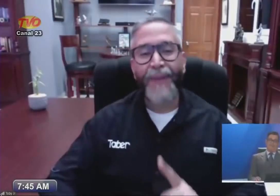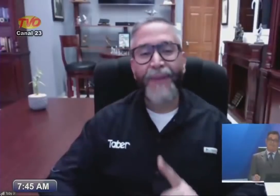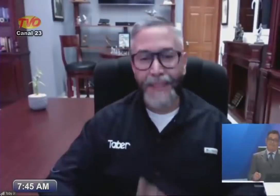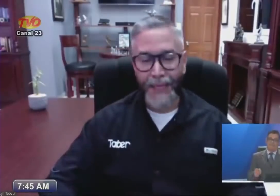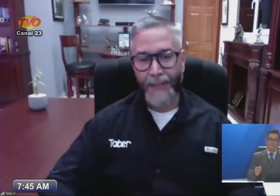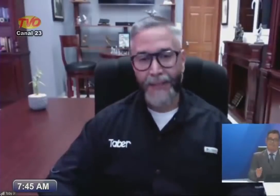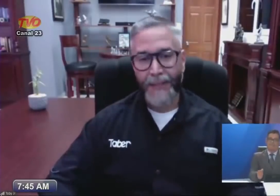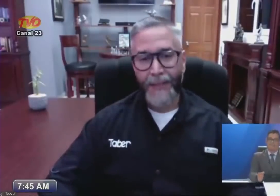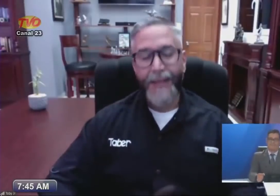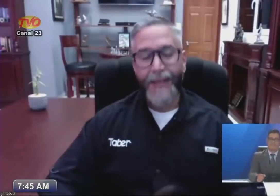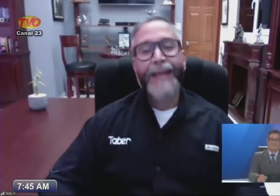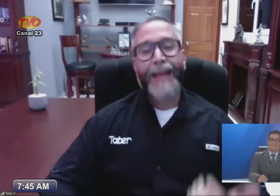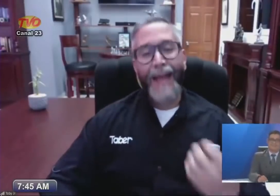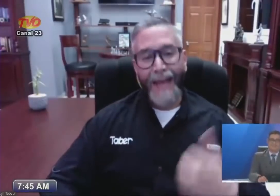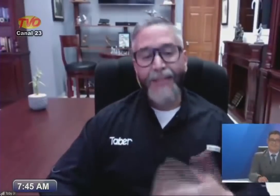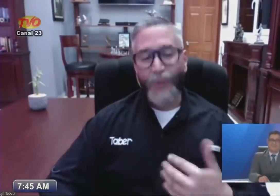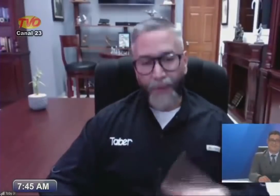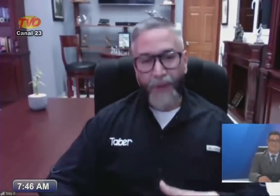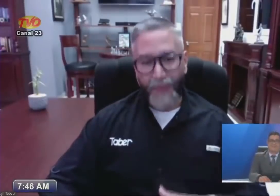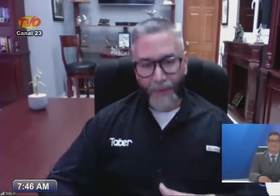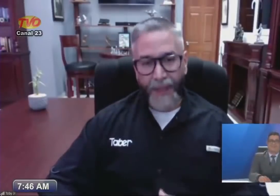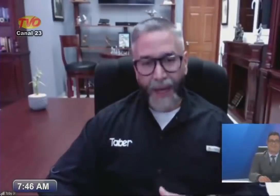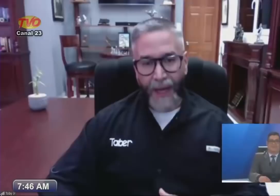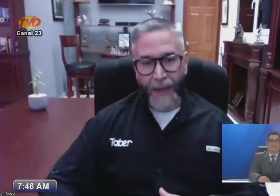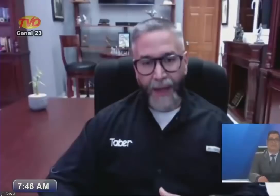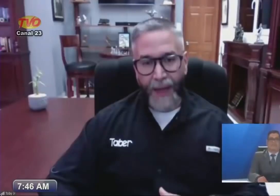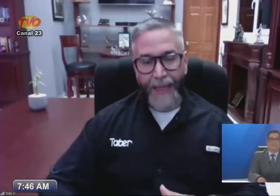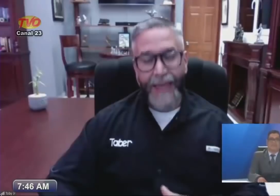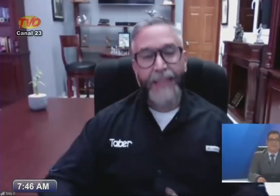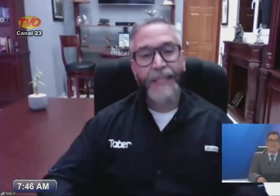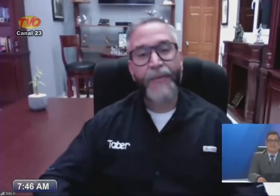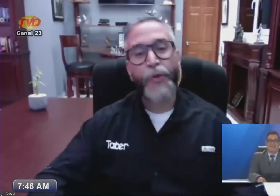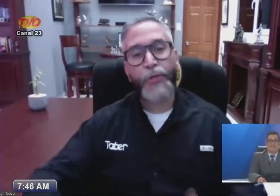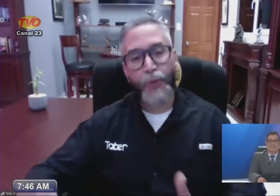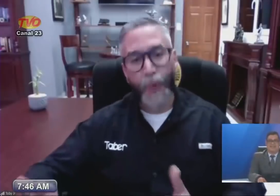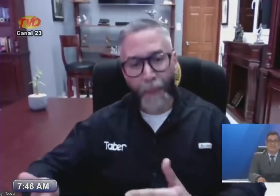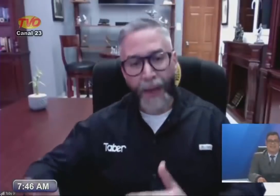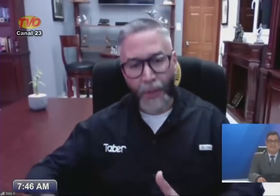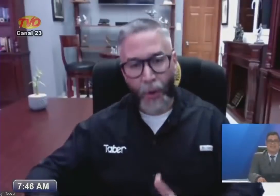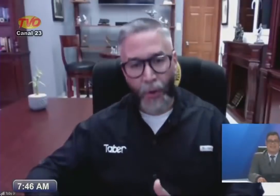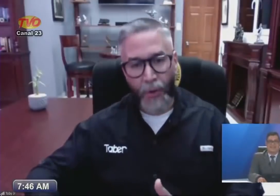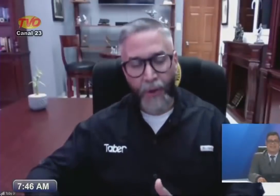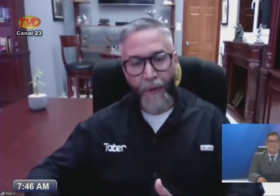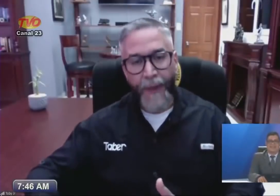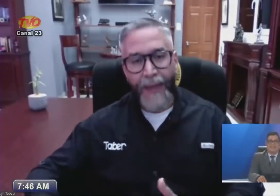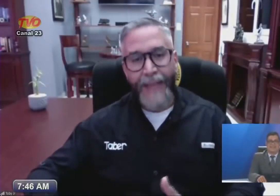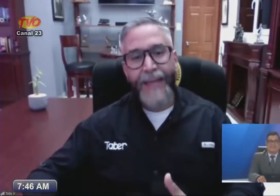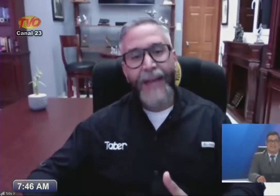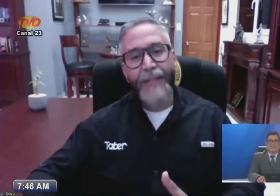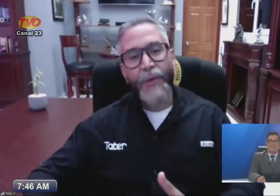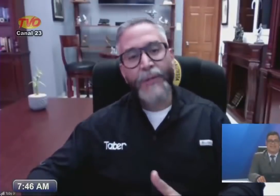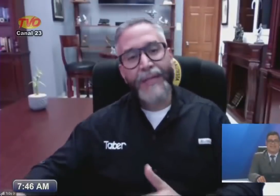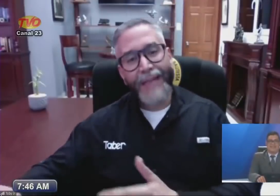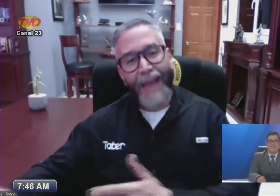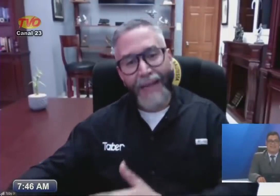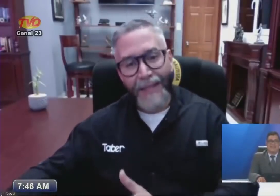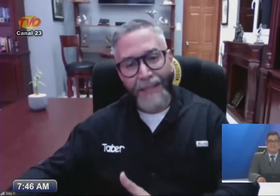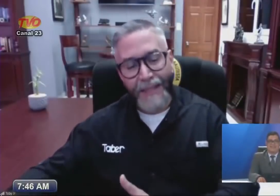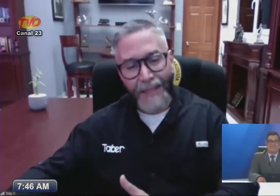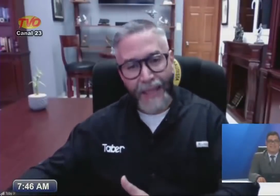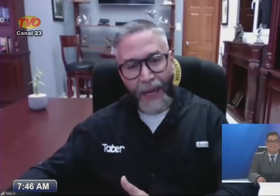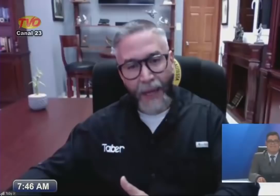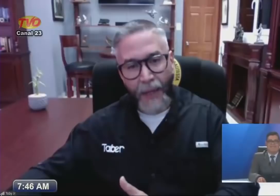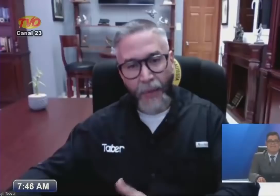evidencias que cristo vive en mi vida y he recibido su perdón es que las cosas que